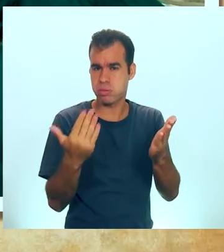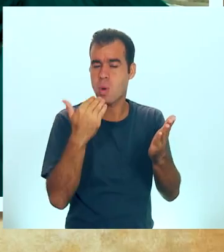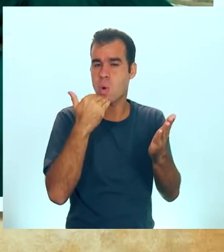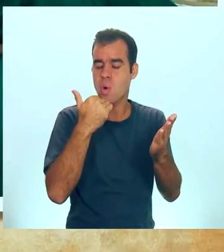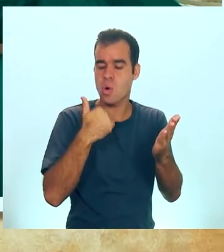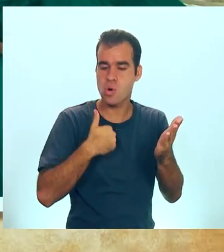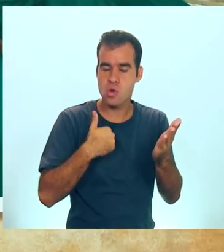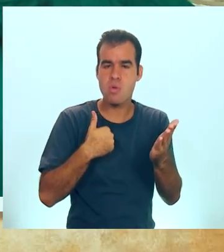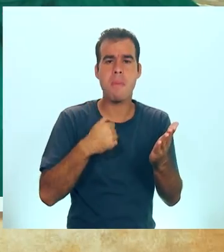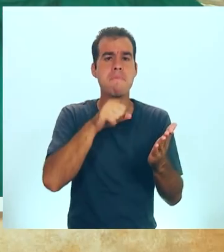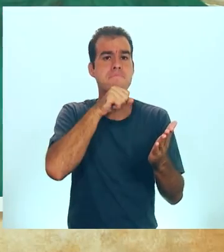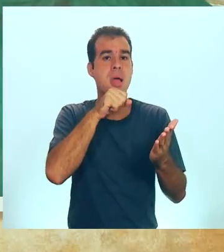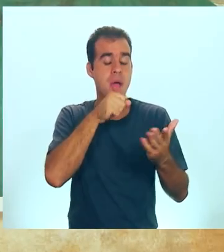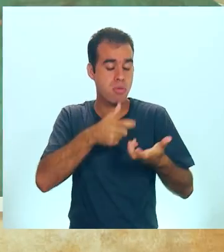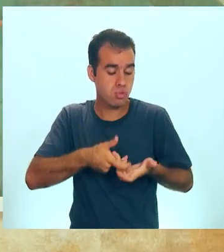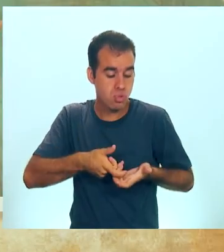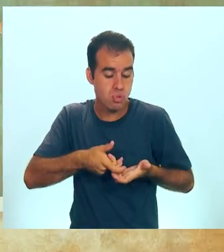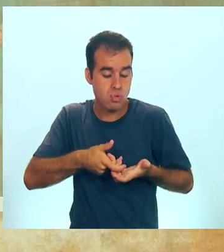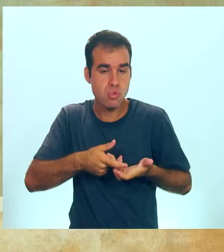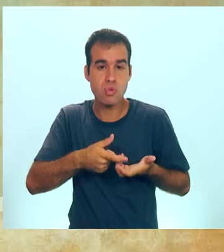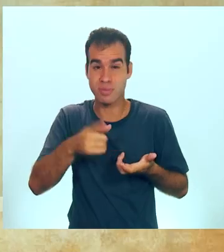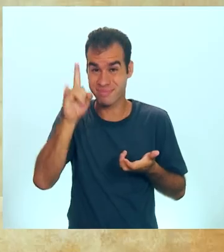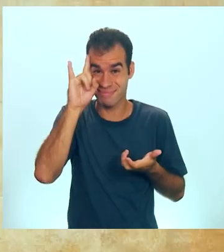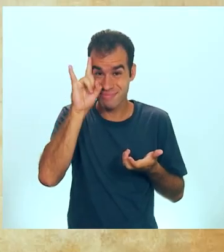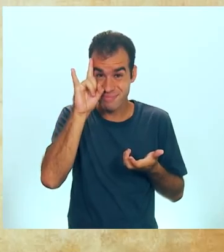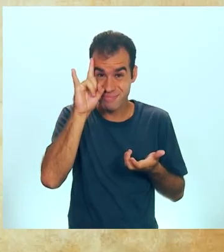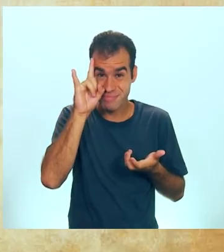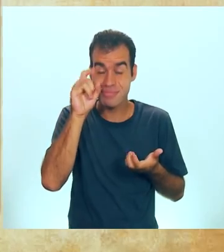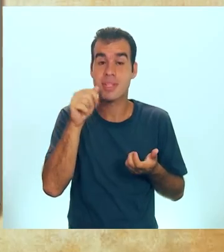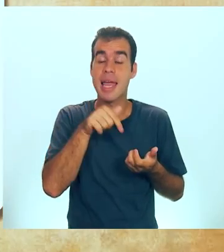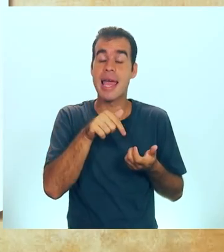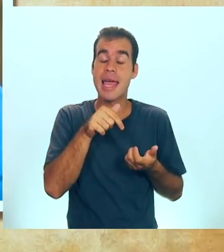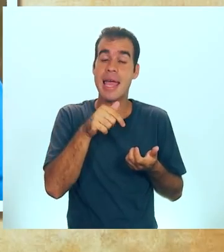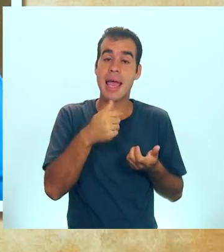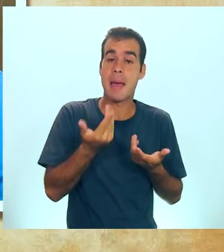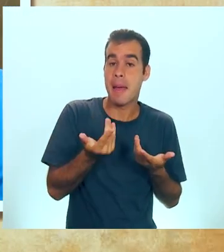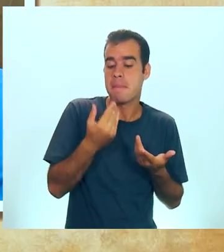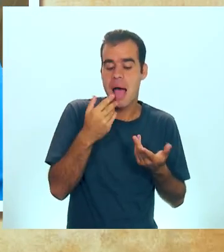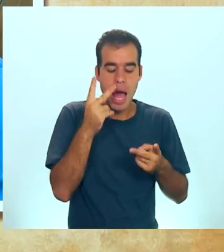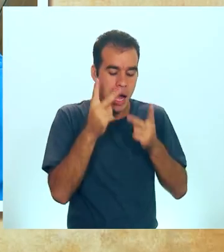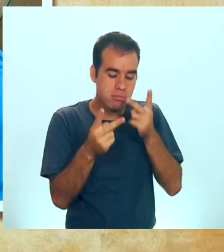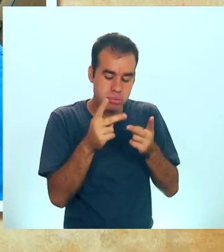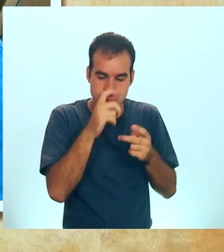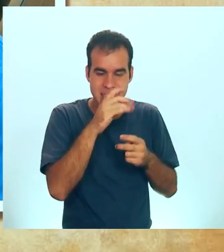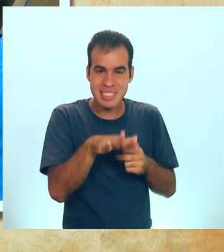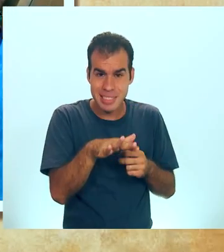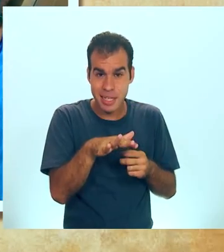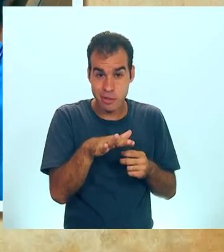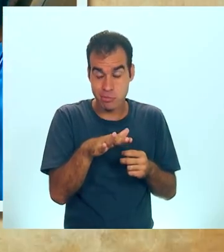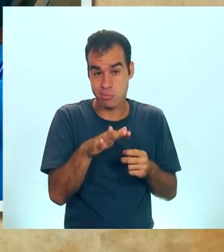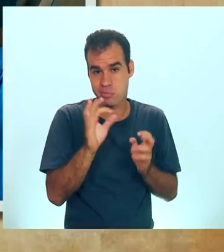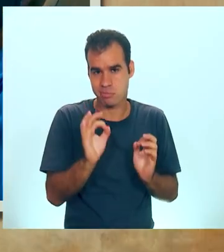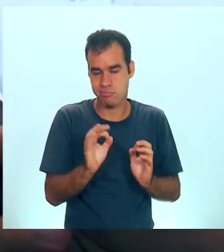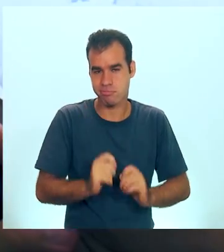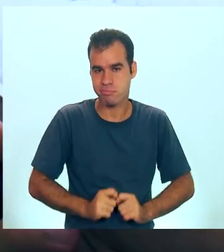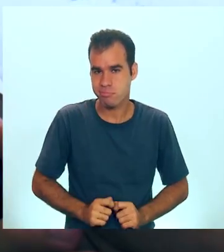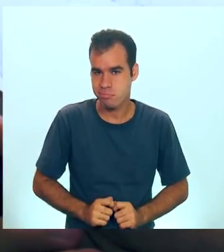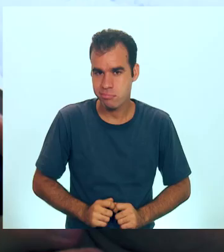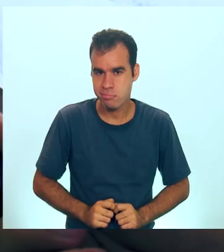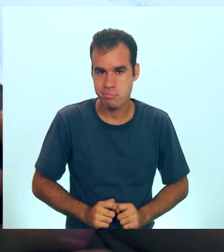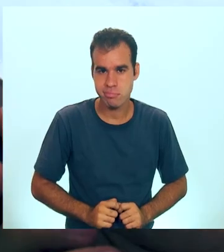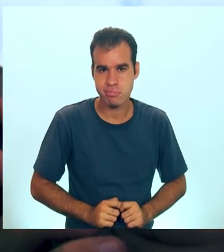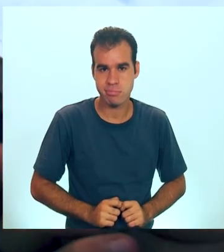materna, cómo mantener que las madres no abandonaran este alimento esencial en el desarrollo de los bebés en nuestro país. Una